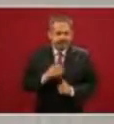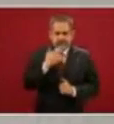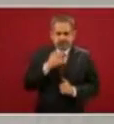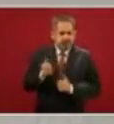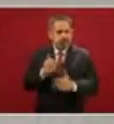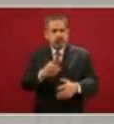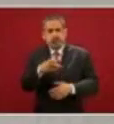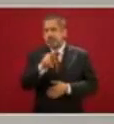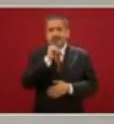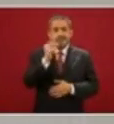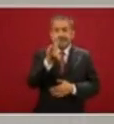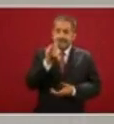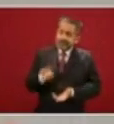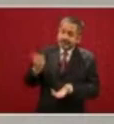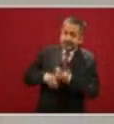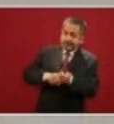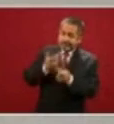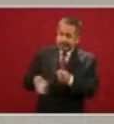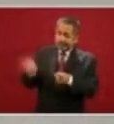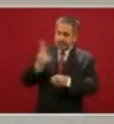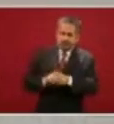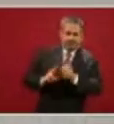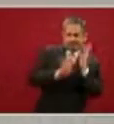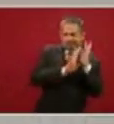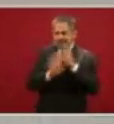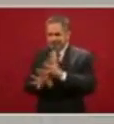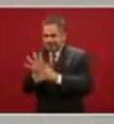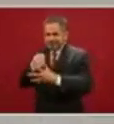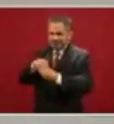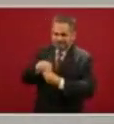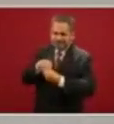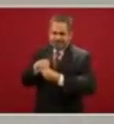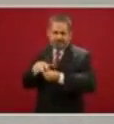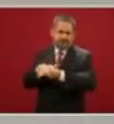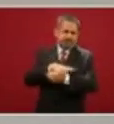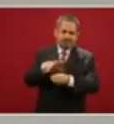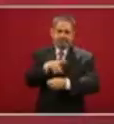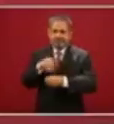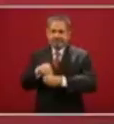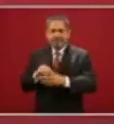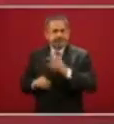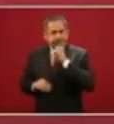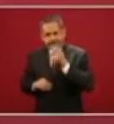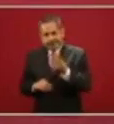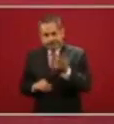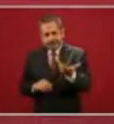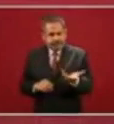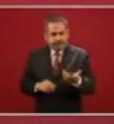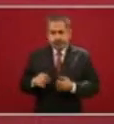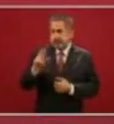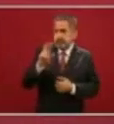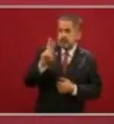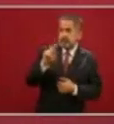las unidades de salud con el volumen muchísimo mayor que representan el 80%